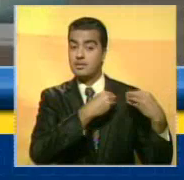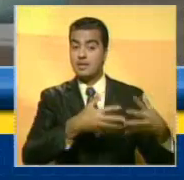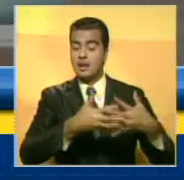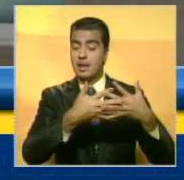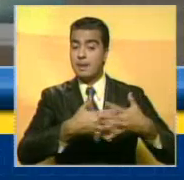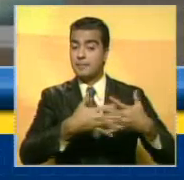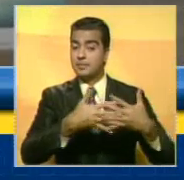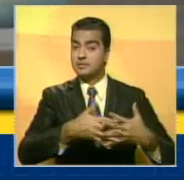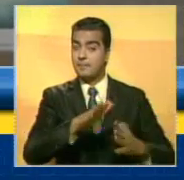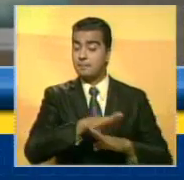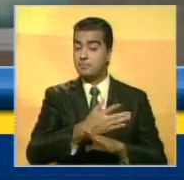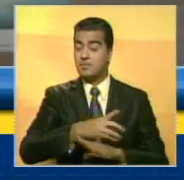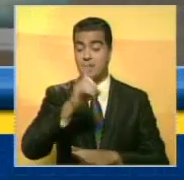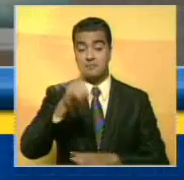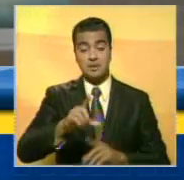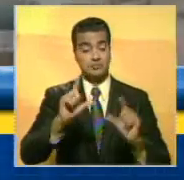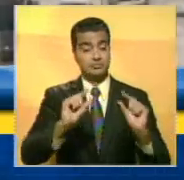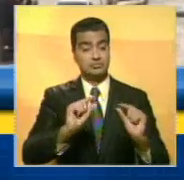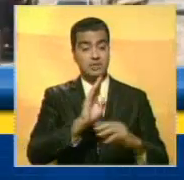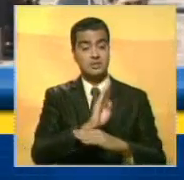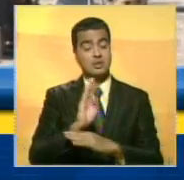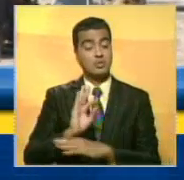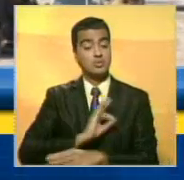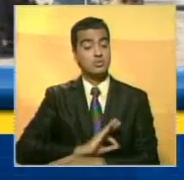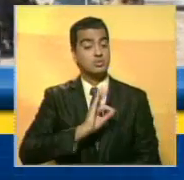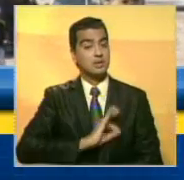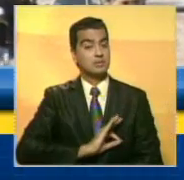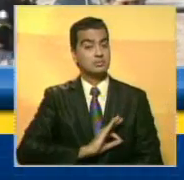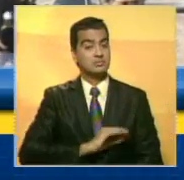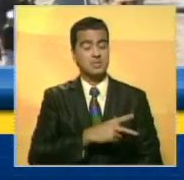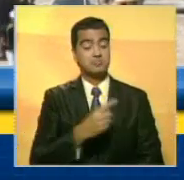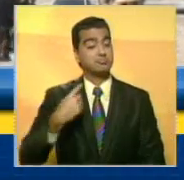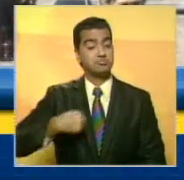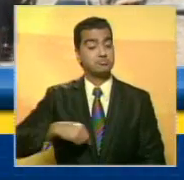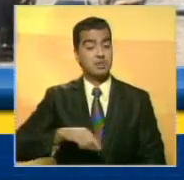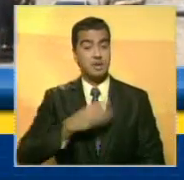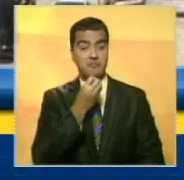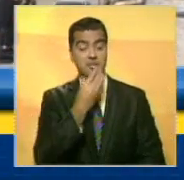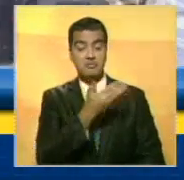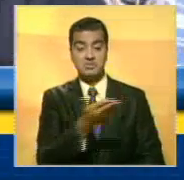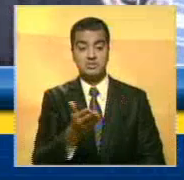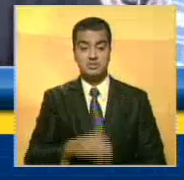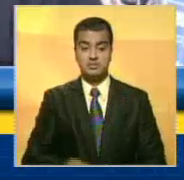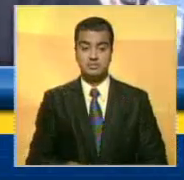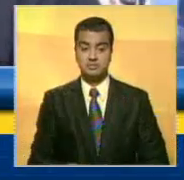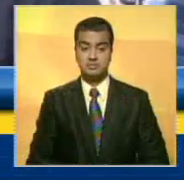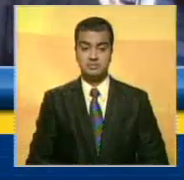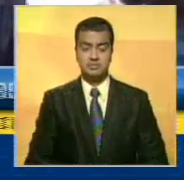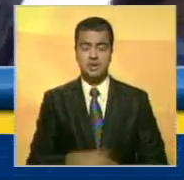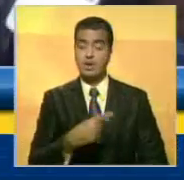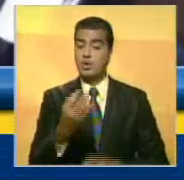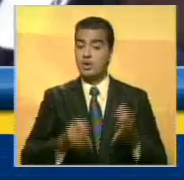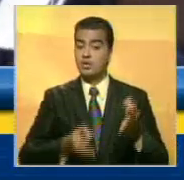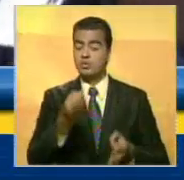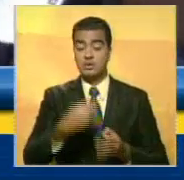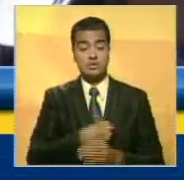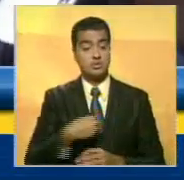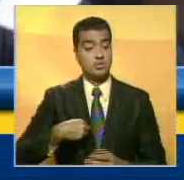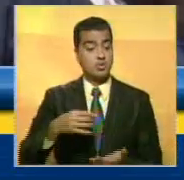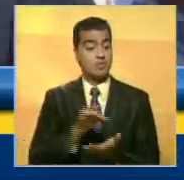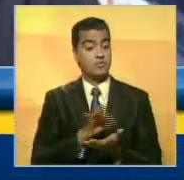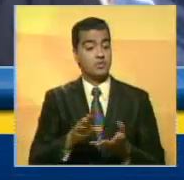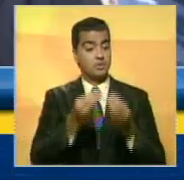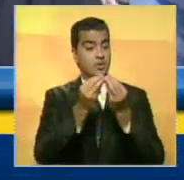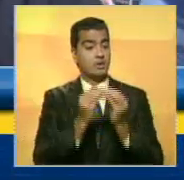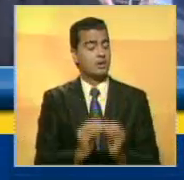empresa porque también les deducen seguro social obligatorio y no cuentan con el beneficio. Pero no es justo que nos voten y nos arreglen